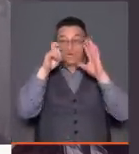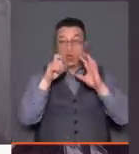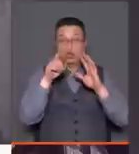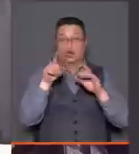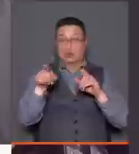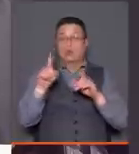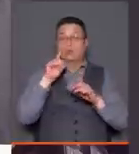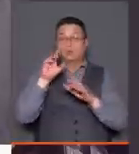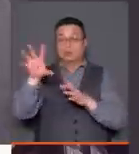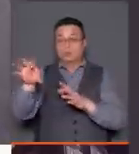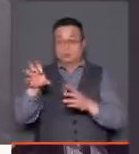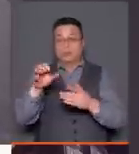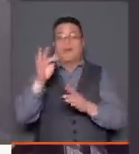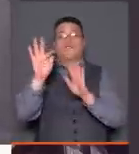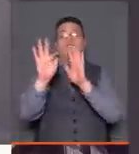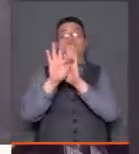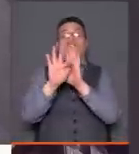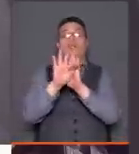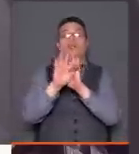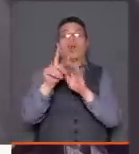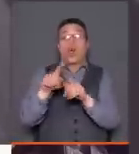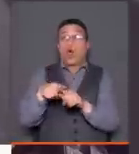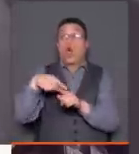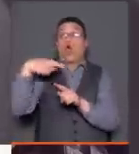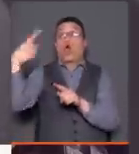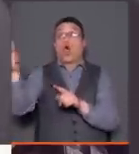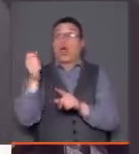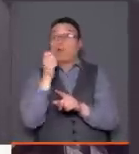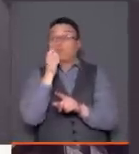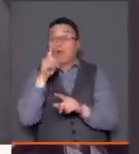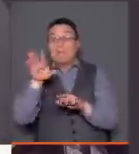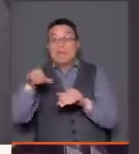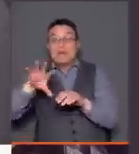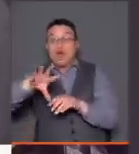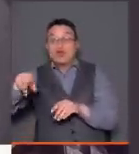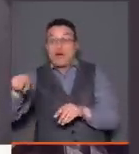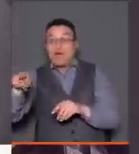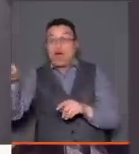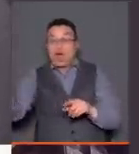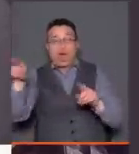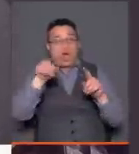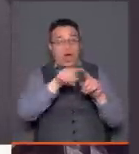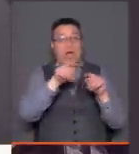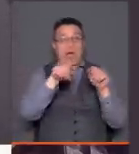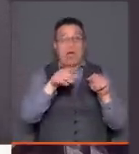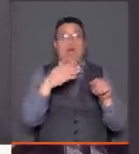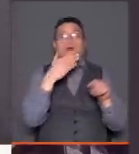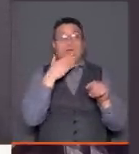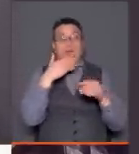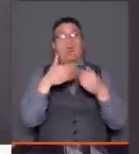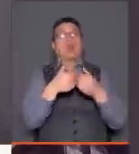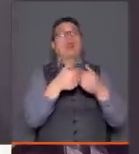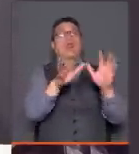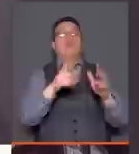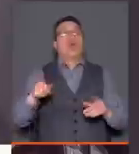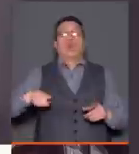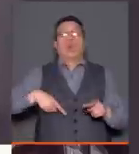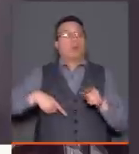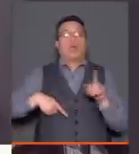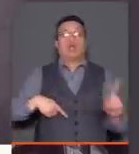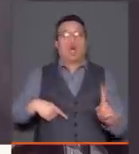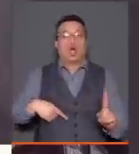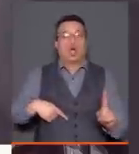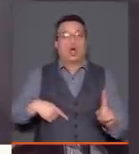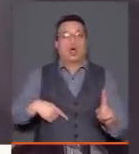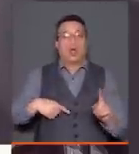sacaron desde el perfil de Facebook de otro diputado del mismo robo y que finalmente también terminó sobreseído por inocencia no